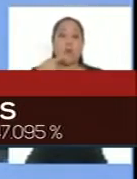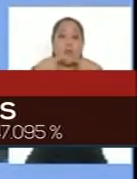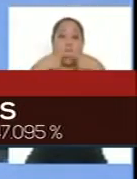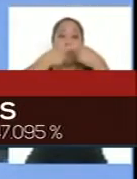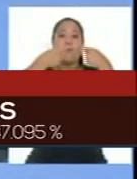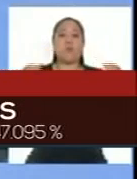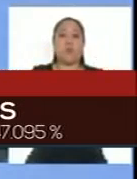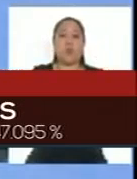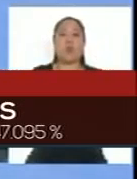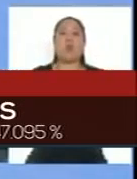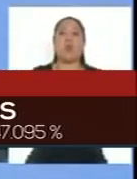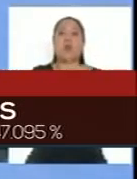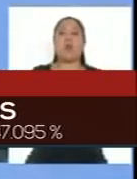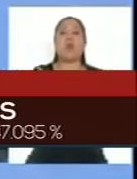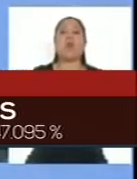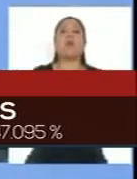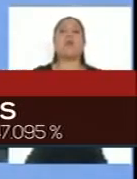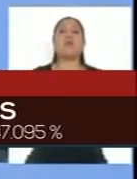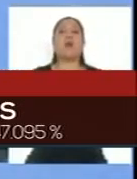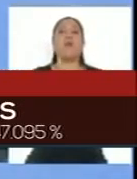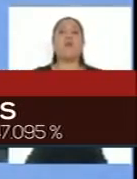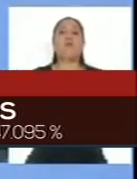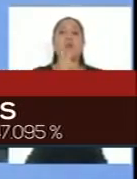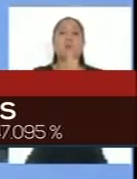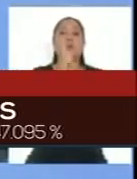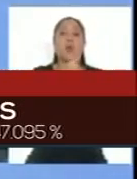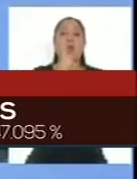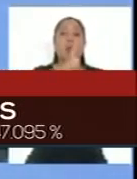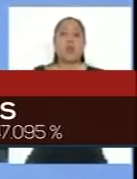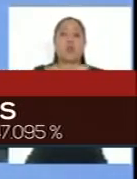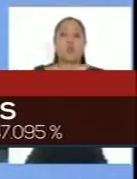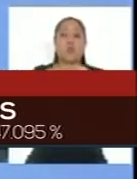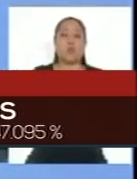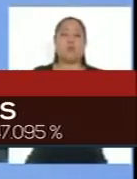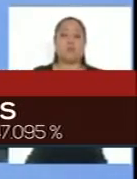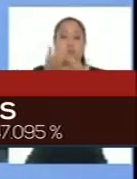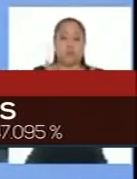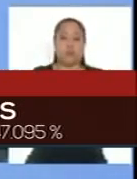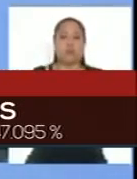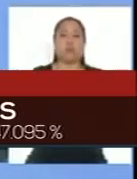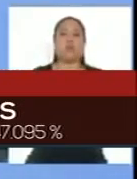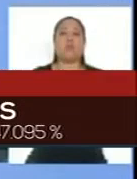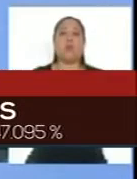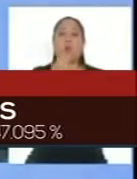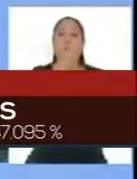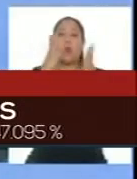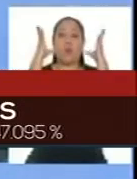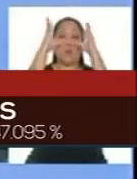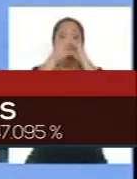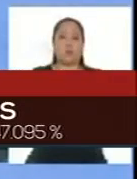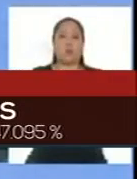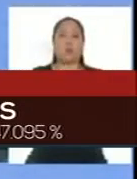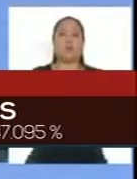a través de nuestra cuenta oficial de Twitter. Muy buenas noches.